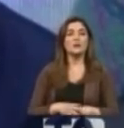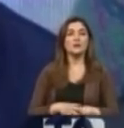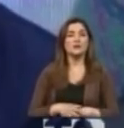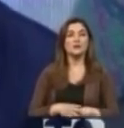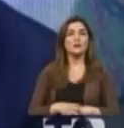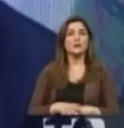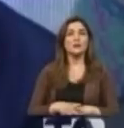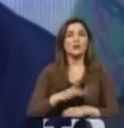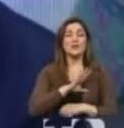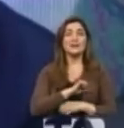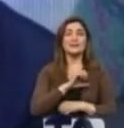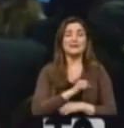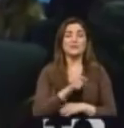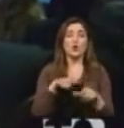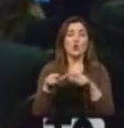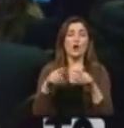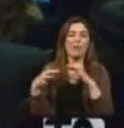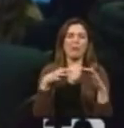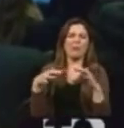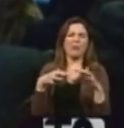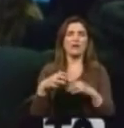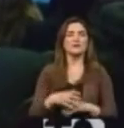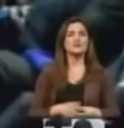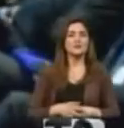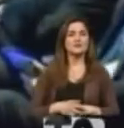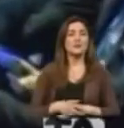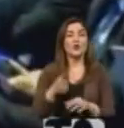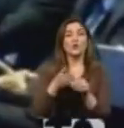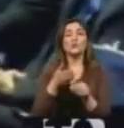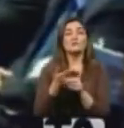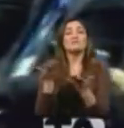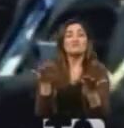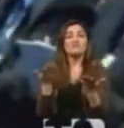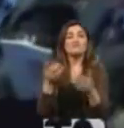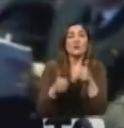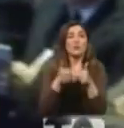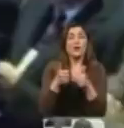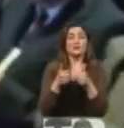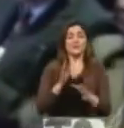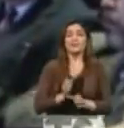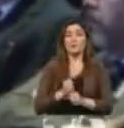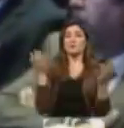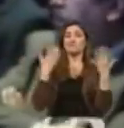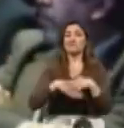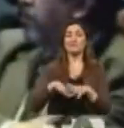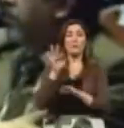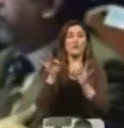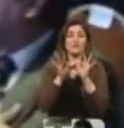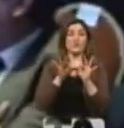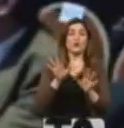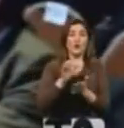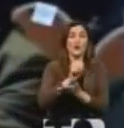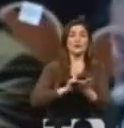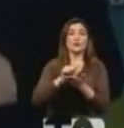lo sufren porque están en sitios de guerra. El objetivo central es analizar mecanismos para terminar con el hambre, dijo el prefecto de la SOY, Paul